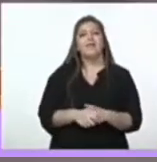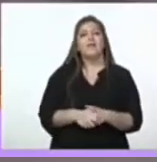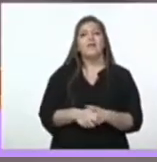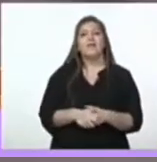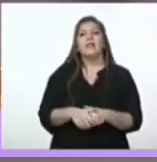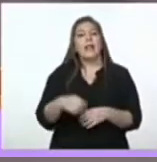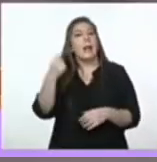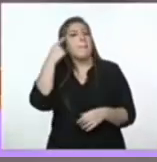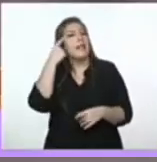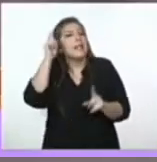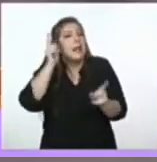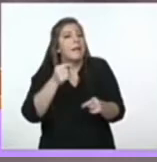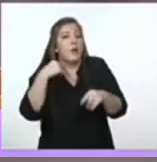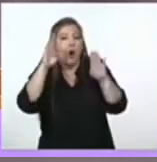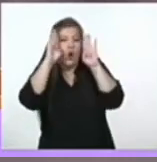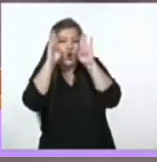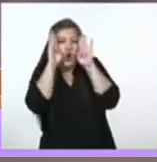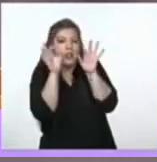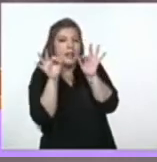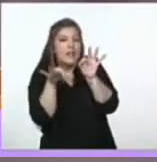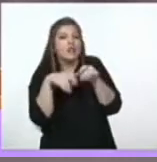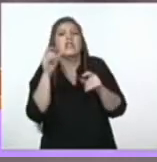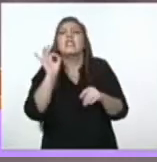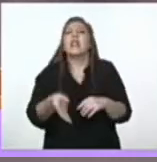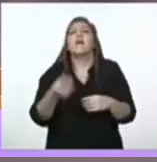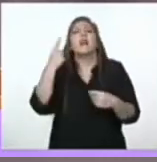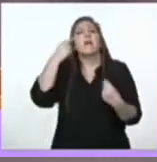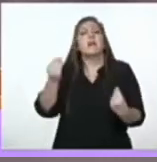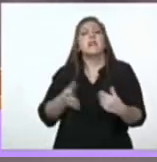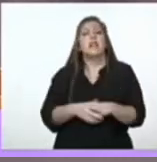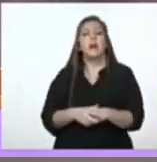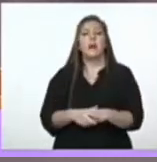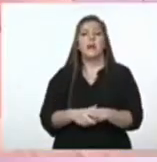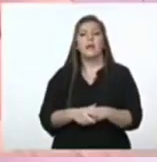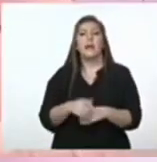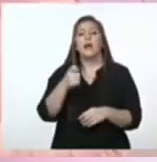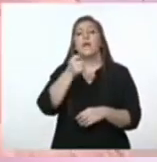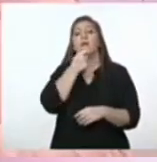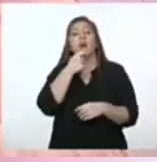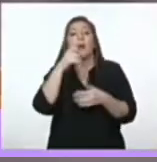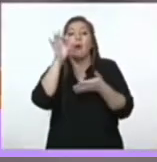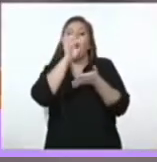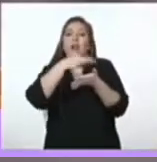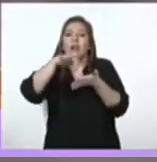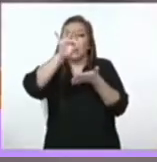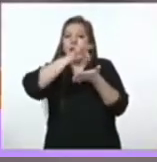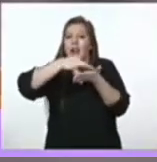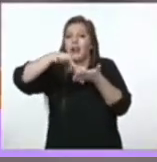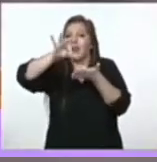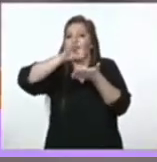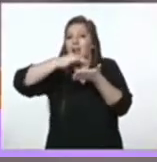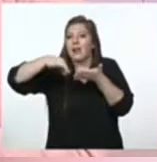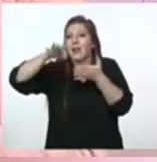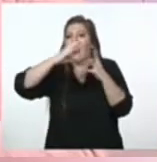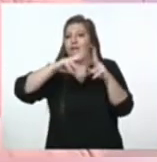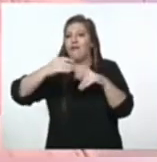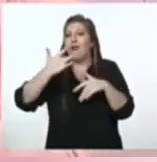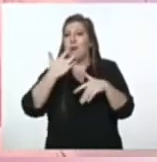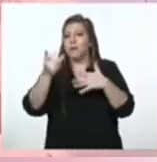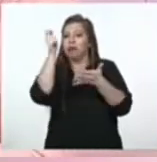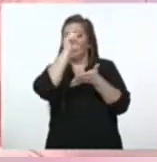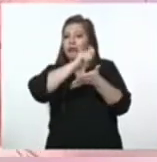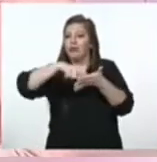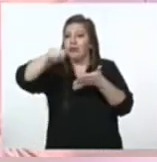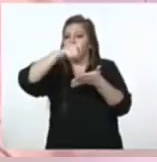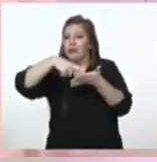estaba pensando en la concentración, ¿sabes en qué pensaba mientras hablabas vos? En la caligrafía. También, Cuando claro. haces esos, ¿no? Y ni hablar antes, ¿no? Cuando